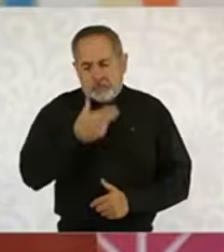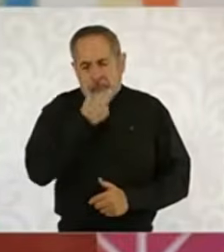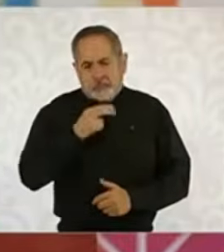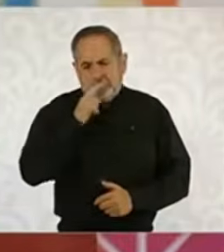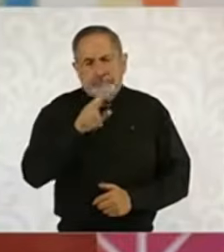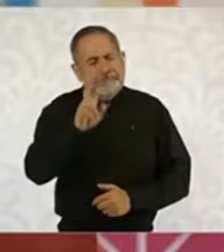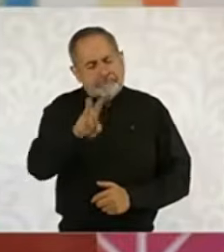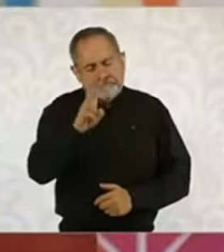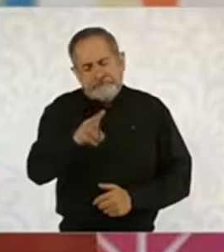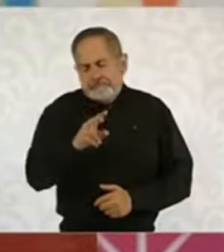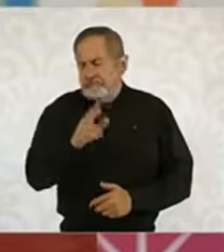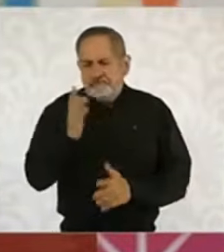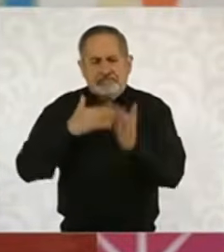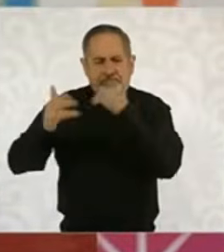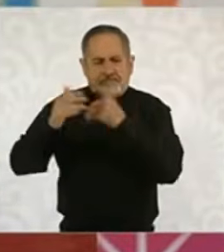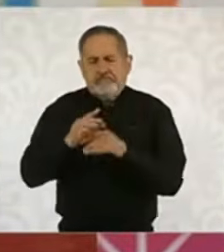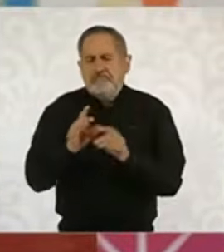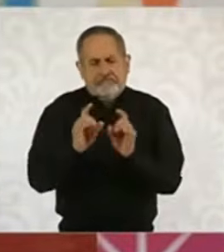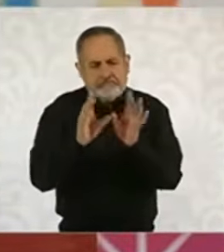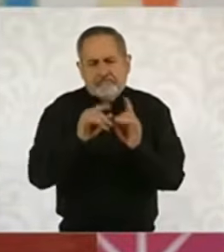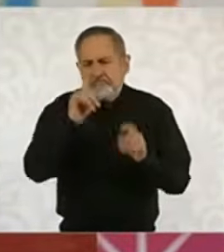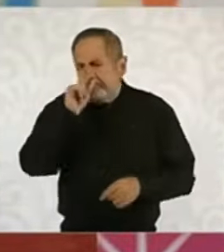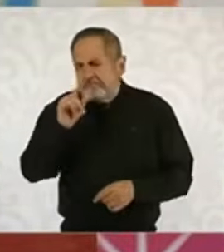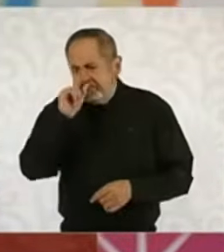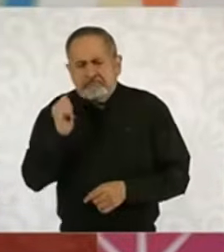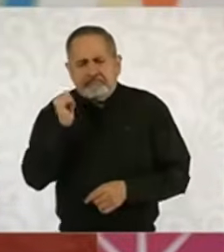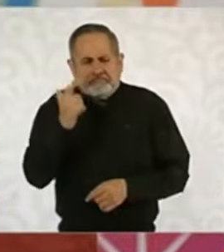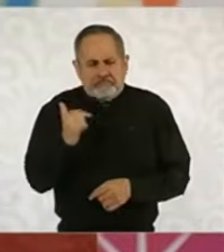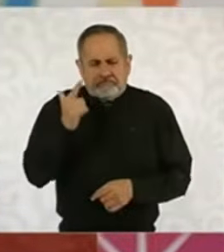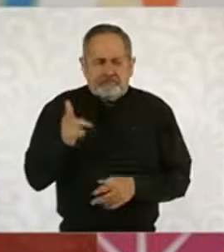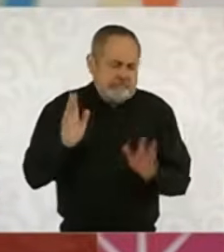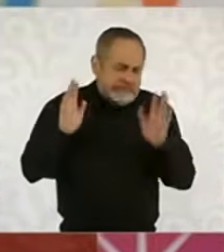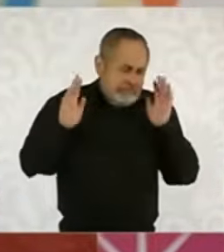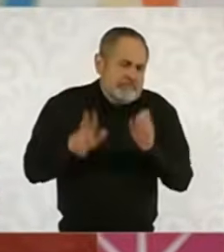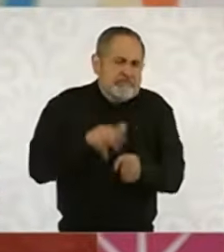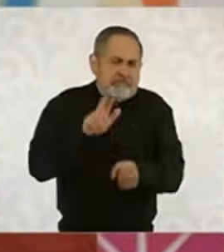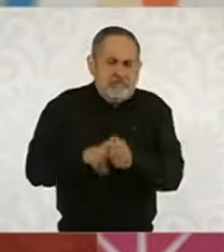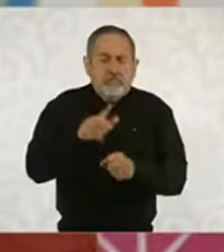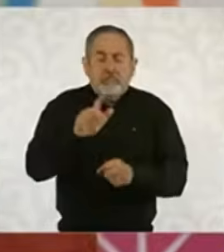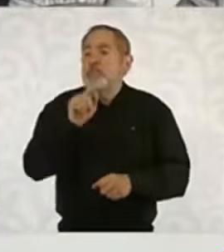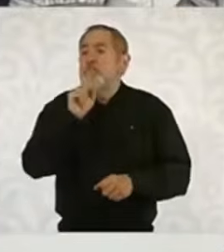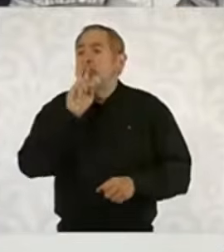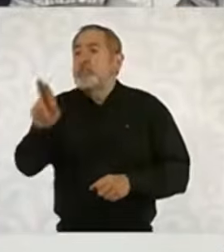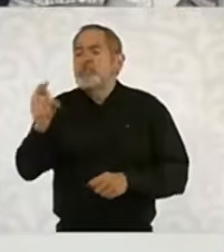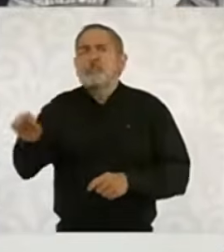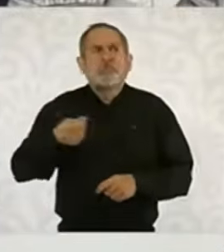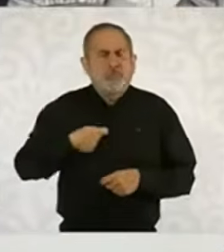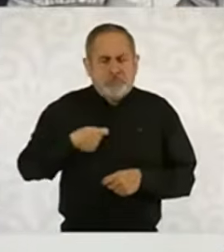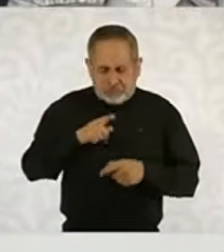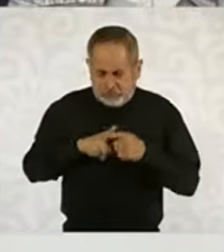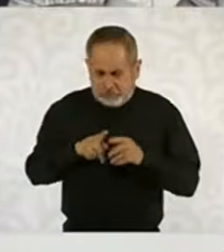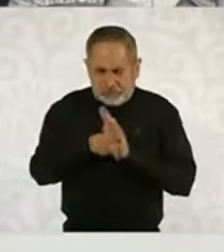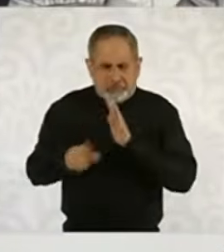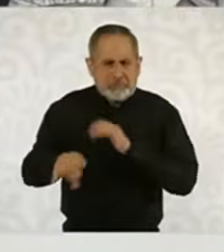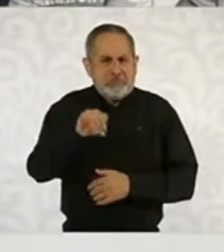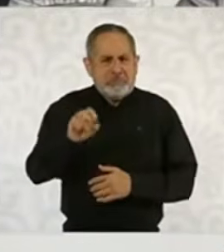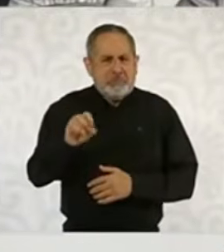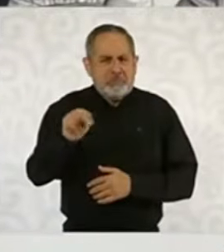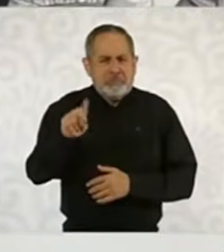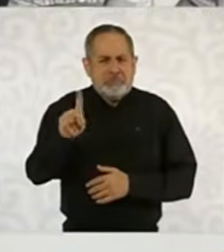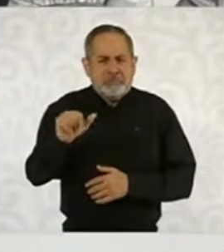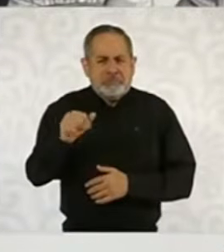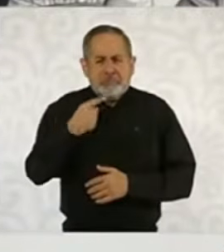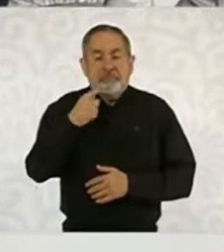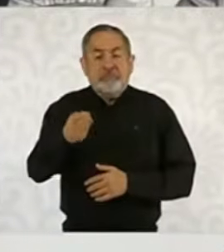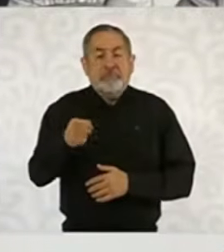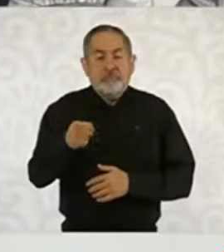haber algunas fallas. De hecho, hubo un reporte en la jornada